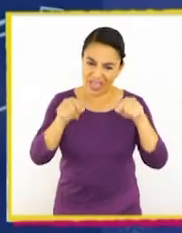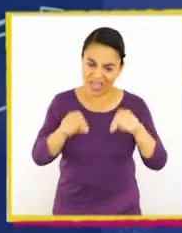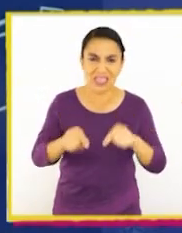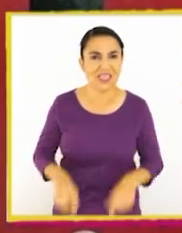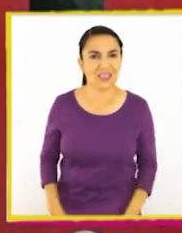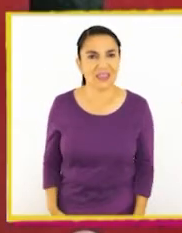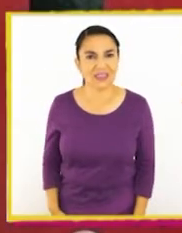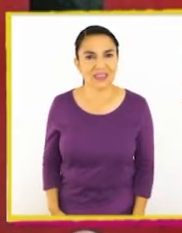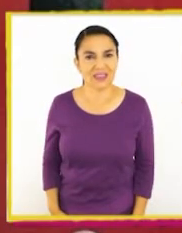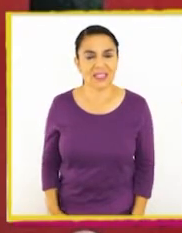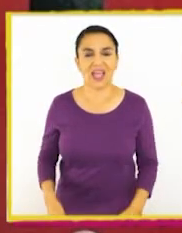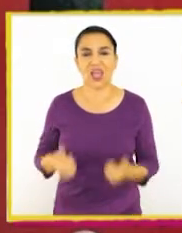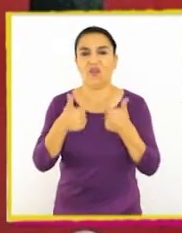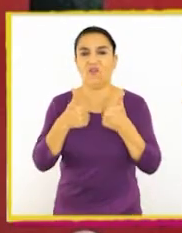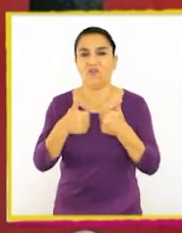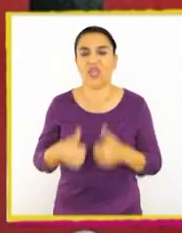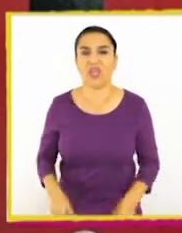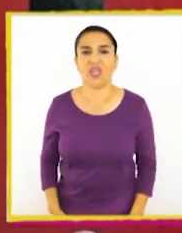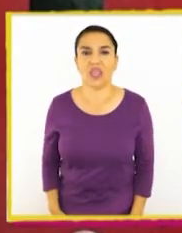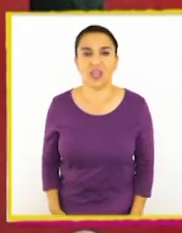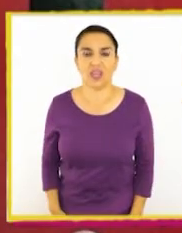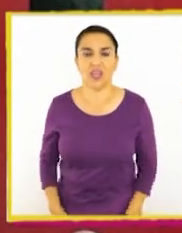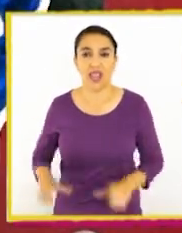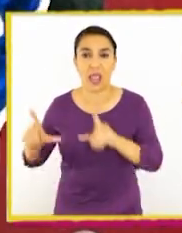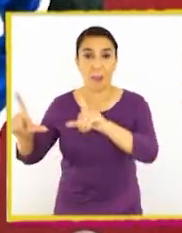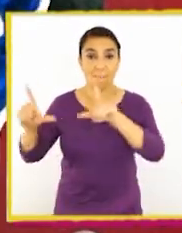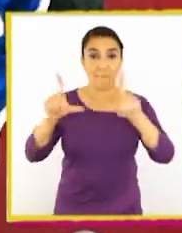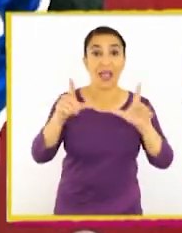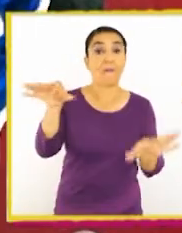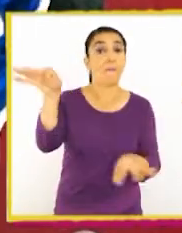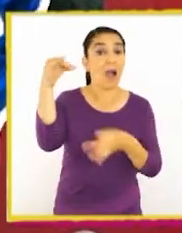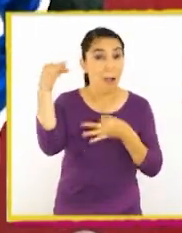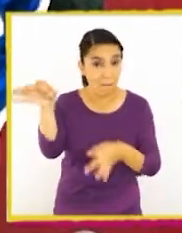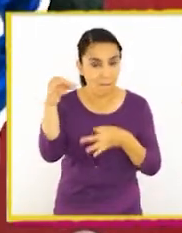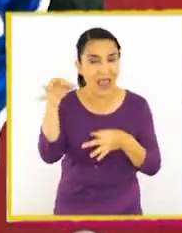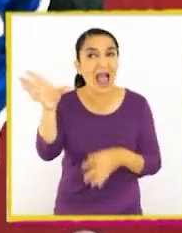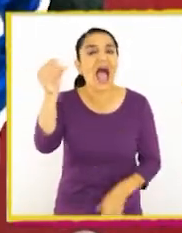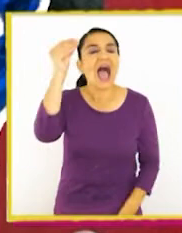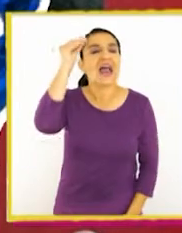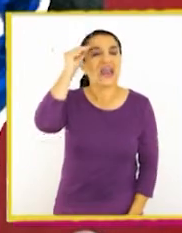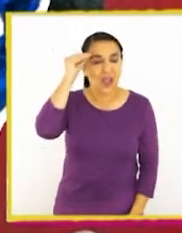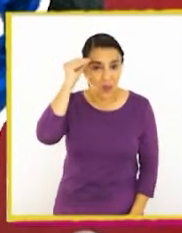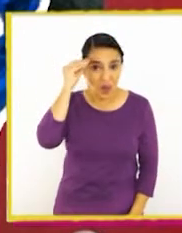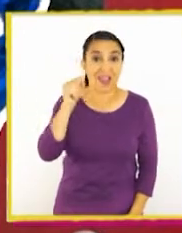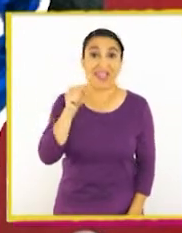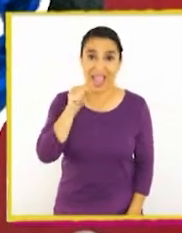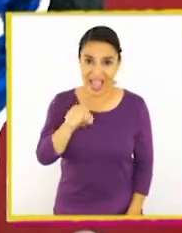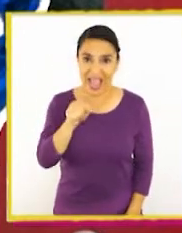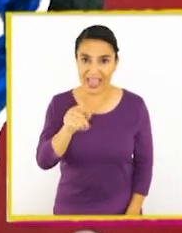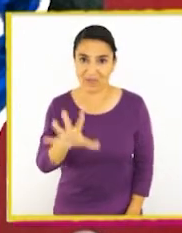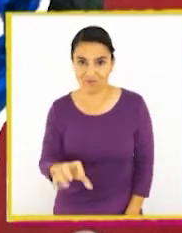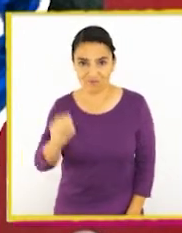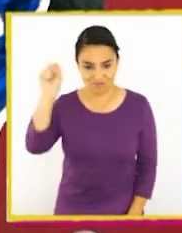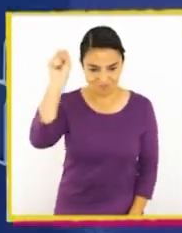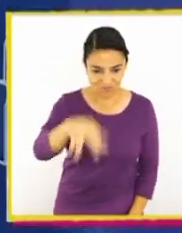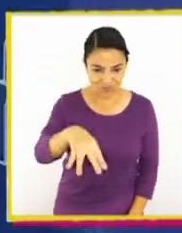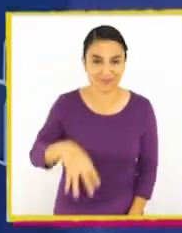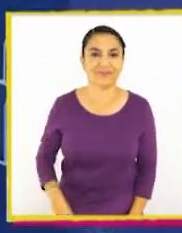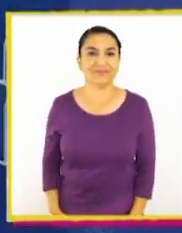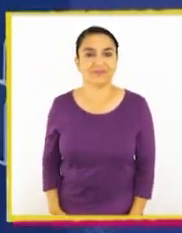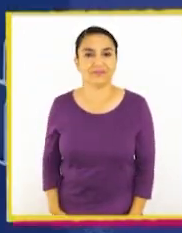aquí? ¡Bien! Una imagen de un papel que nos recuerde que ahí debemos